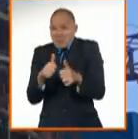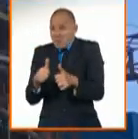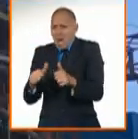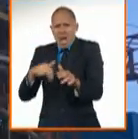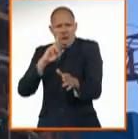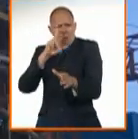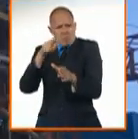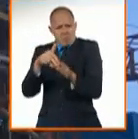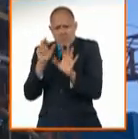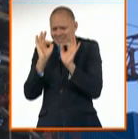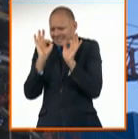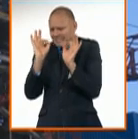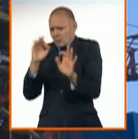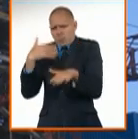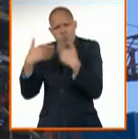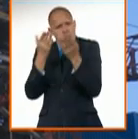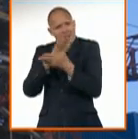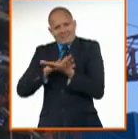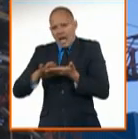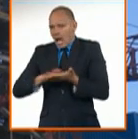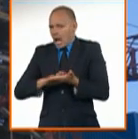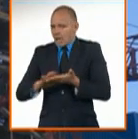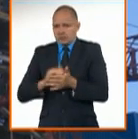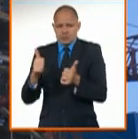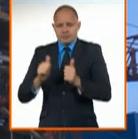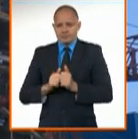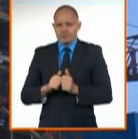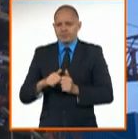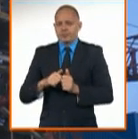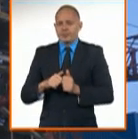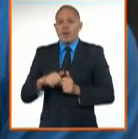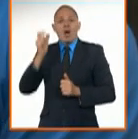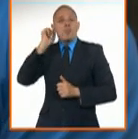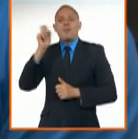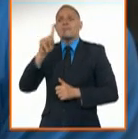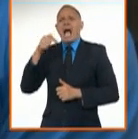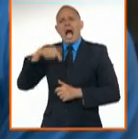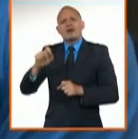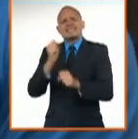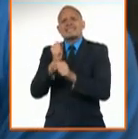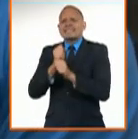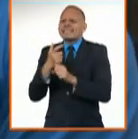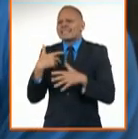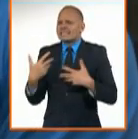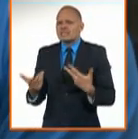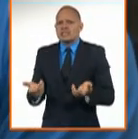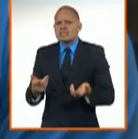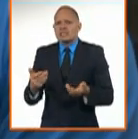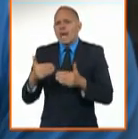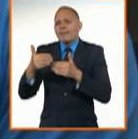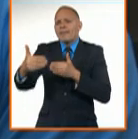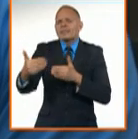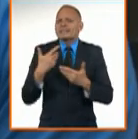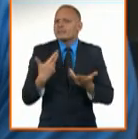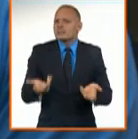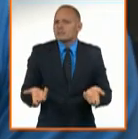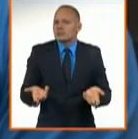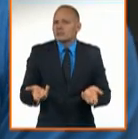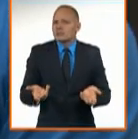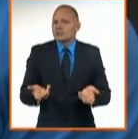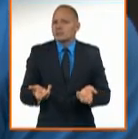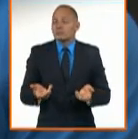problema con ningún otro insumo de la producción que trabajo están acometiendo en estos momentos y qué perspectivas tienen para las próximas horas